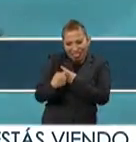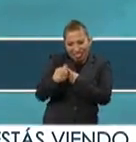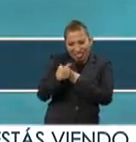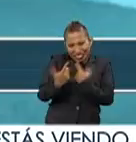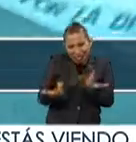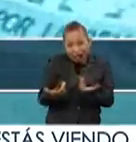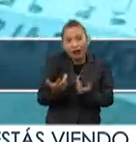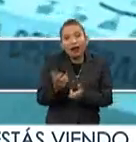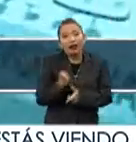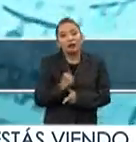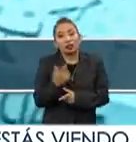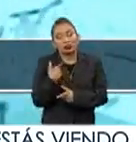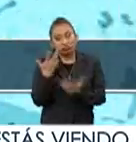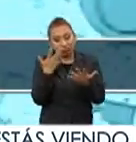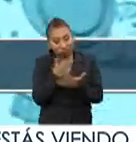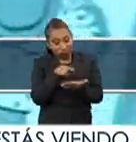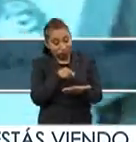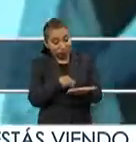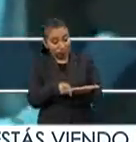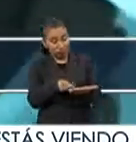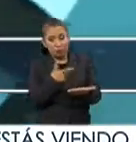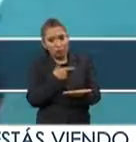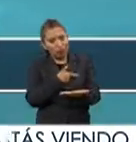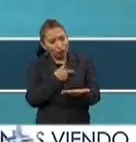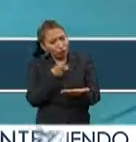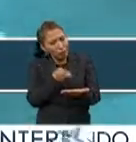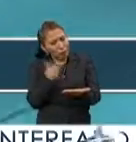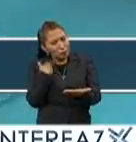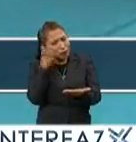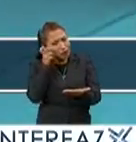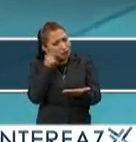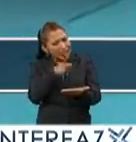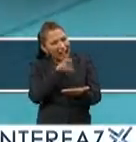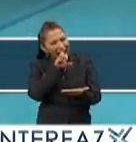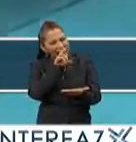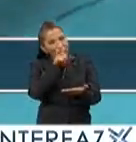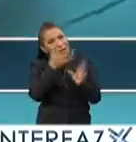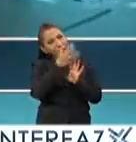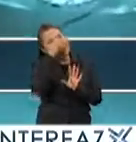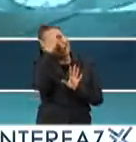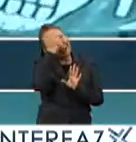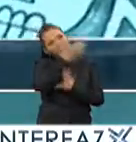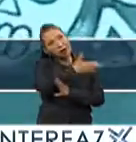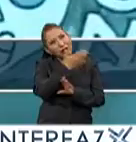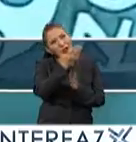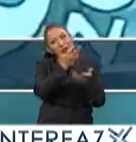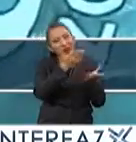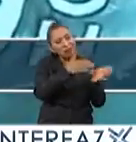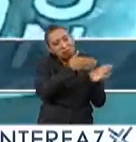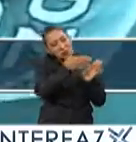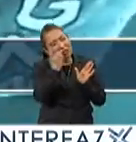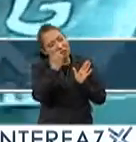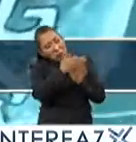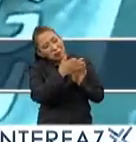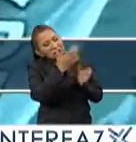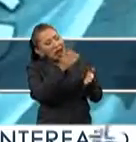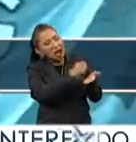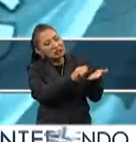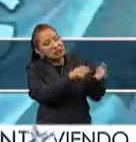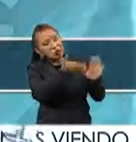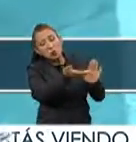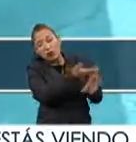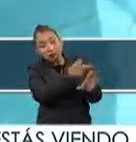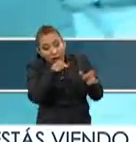¿no? Entonces me sorprende mucho, me gusta mucho escuchar ese Carlos que lo tenía como perdido un poco en el tiempo, y